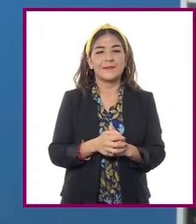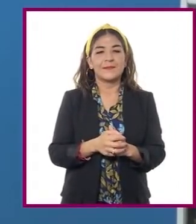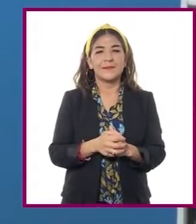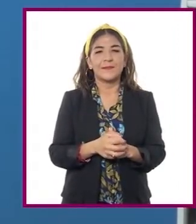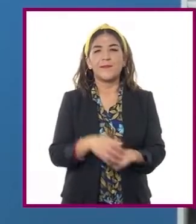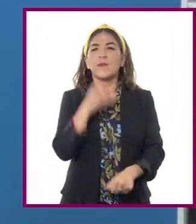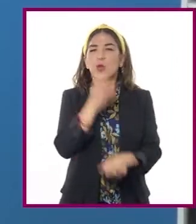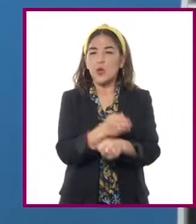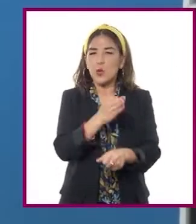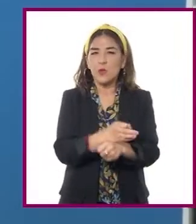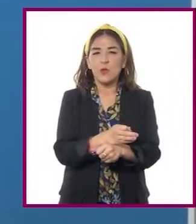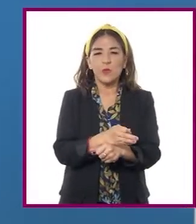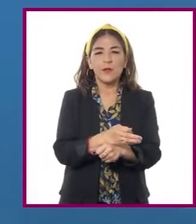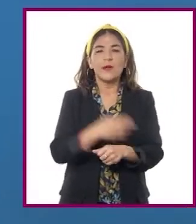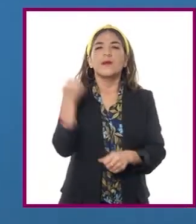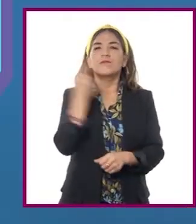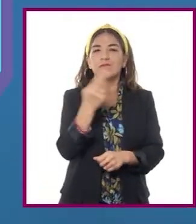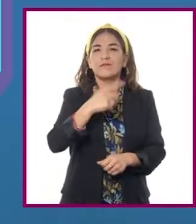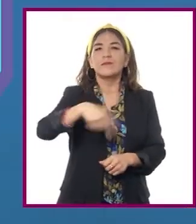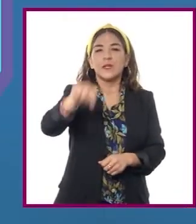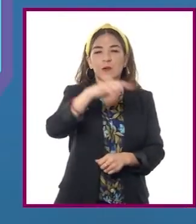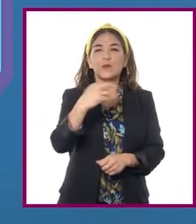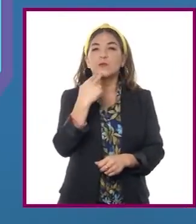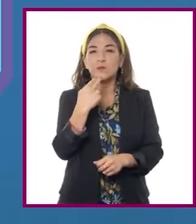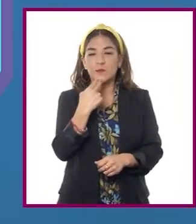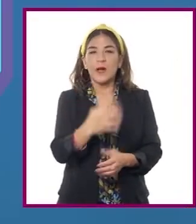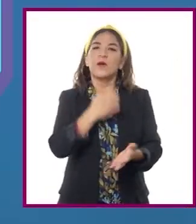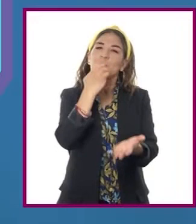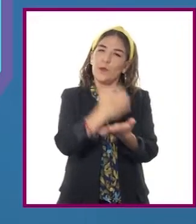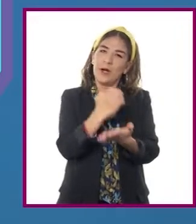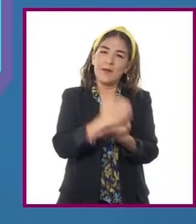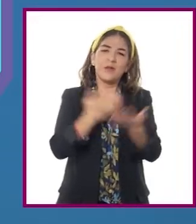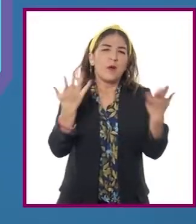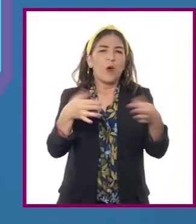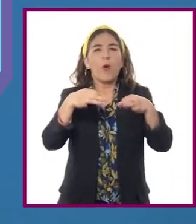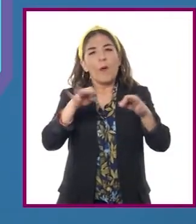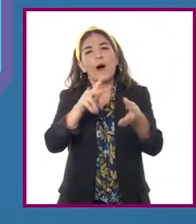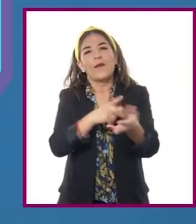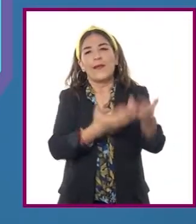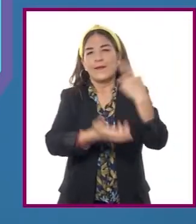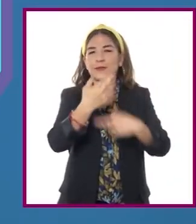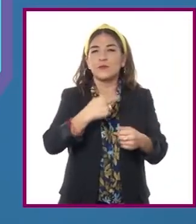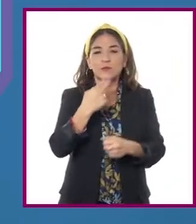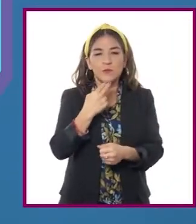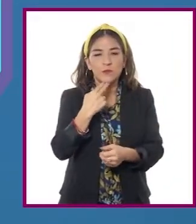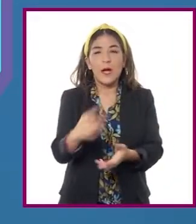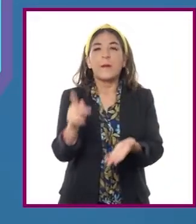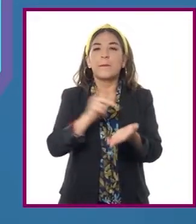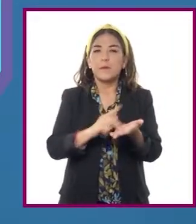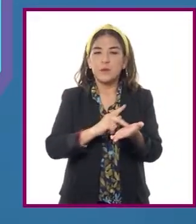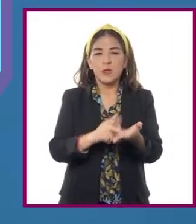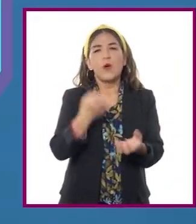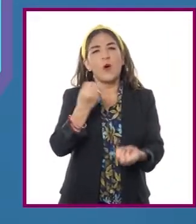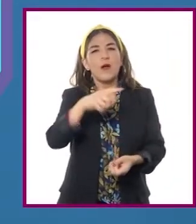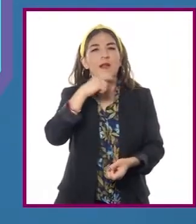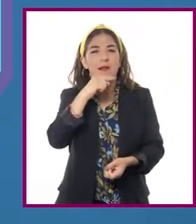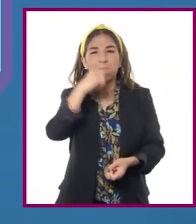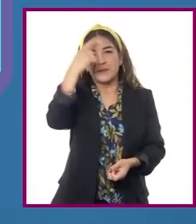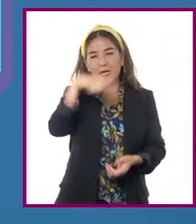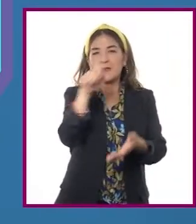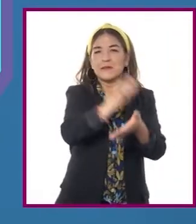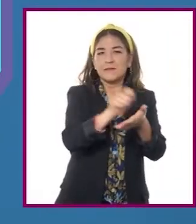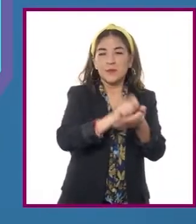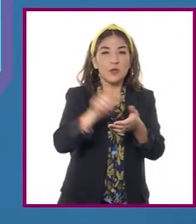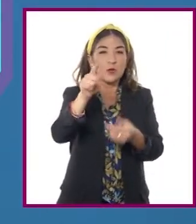En esta ocasión necesitarán su cuaderno o una hoja y un bolígrafo o un lápiz para anotar